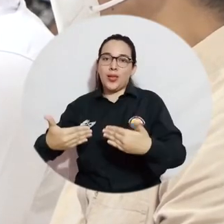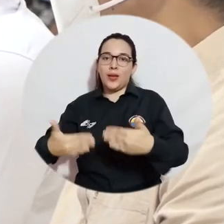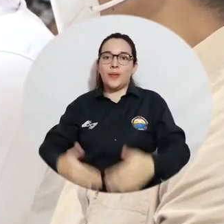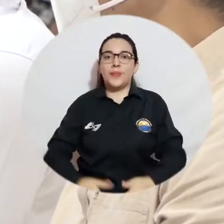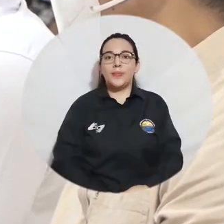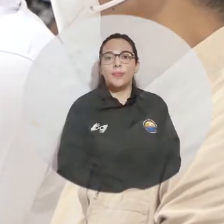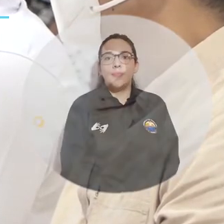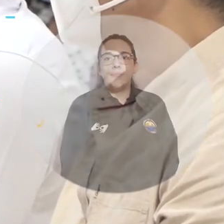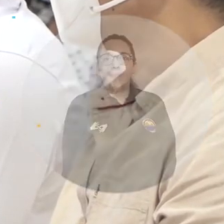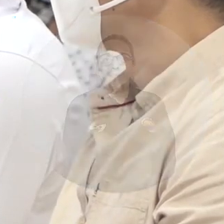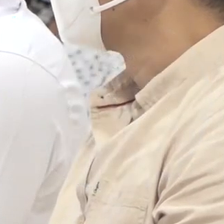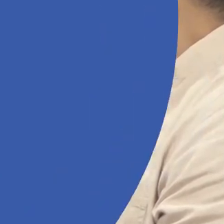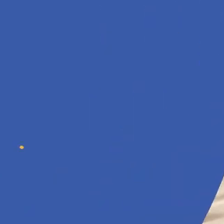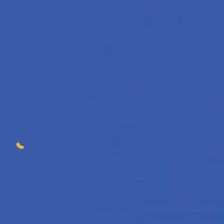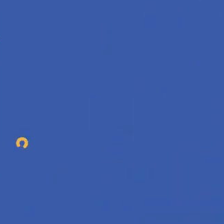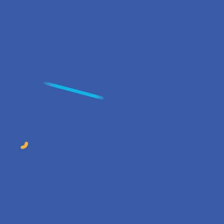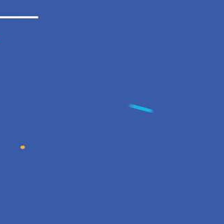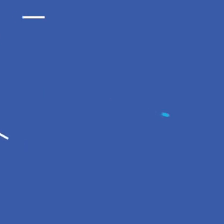con discapacidad.